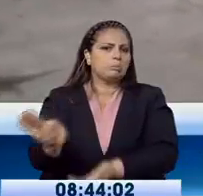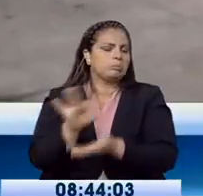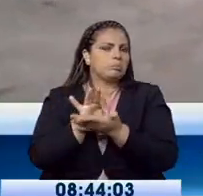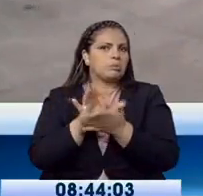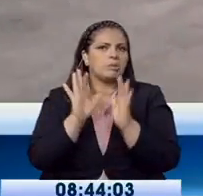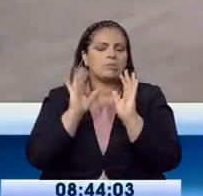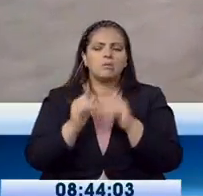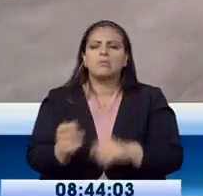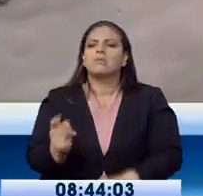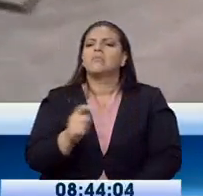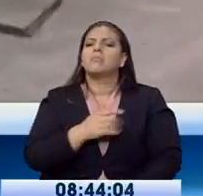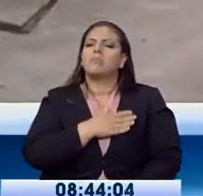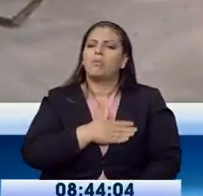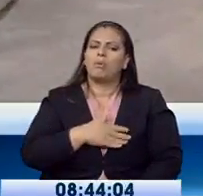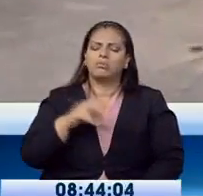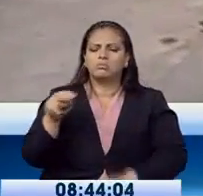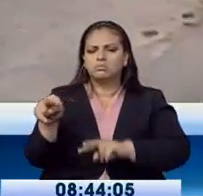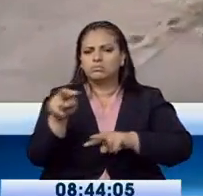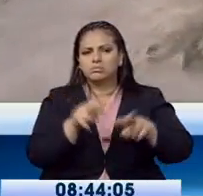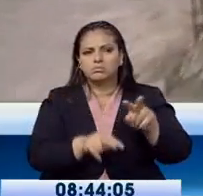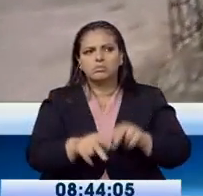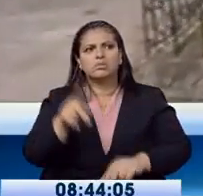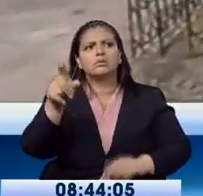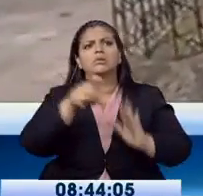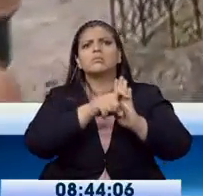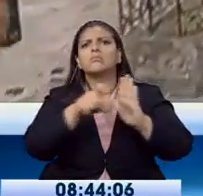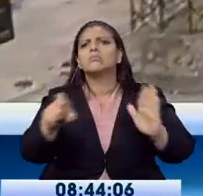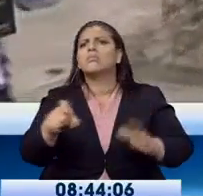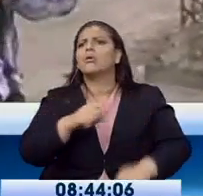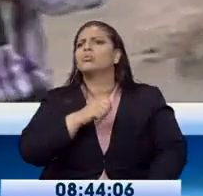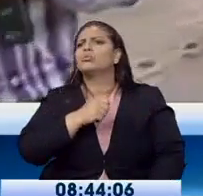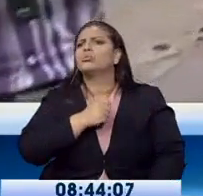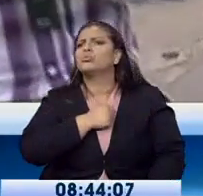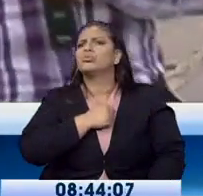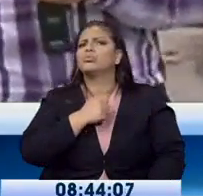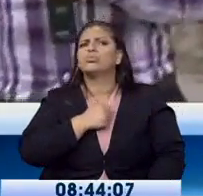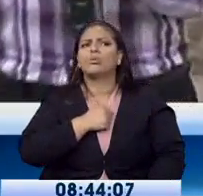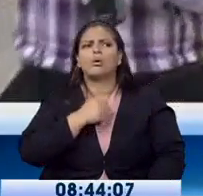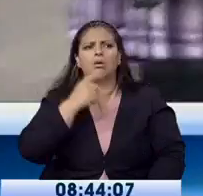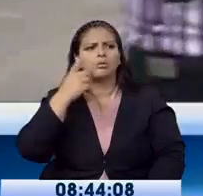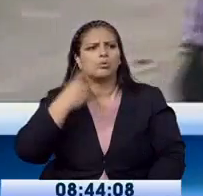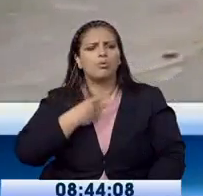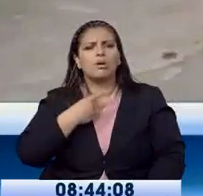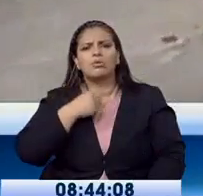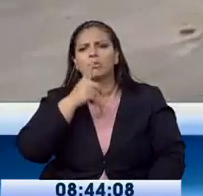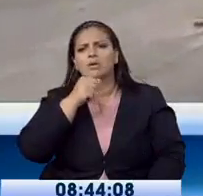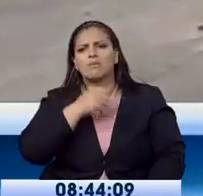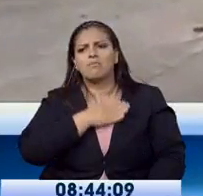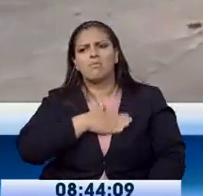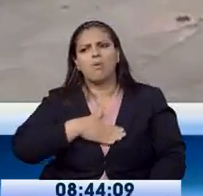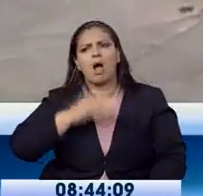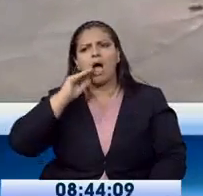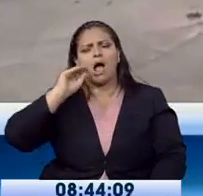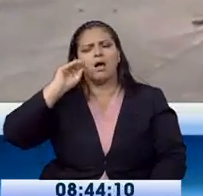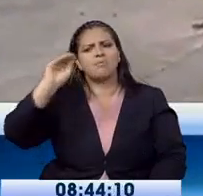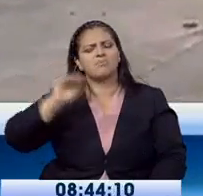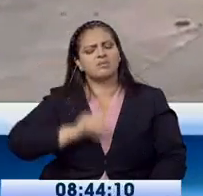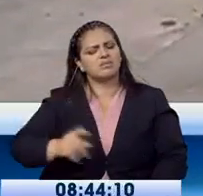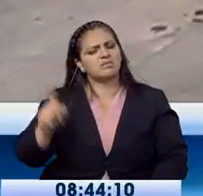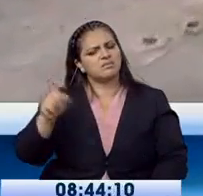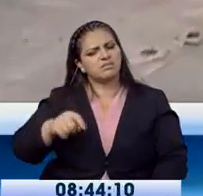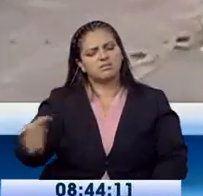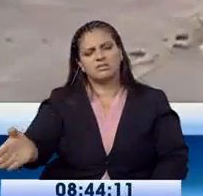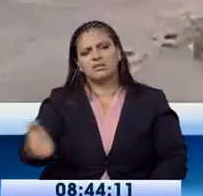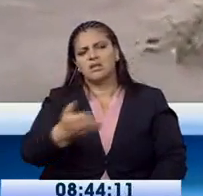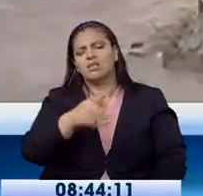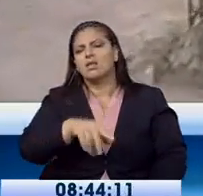al propietario de estos locales para que ellos se acerquen y limpien este